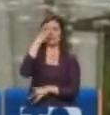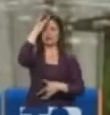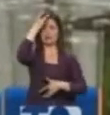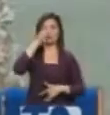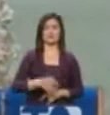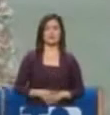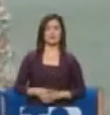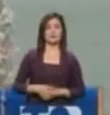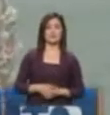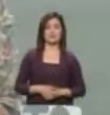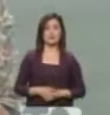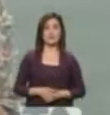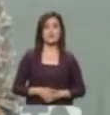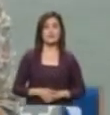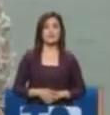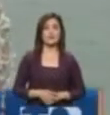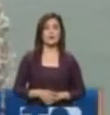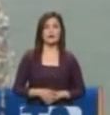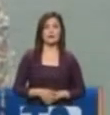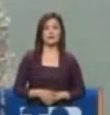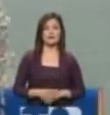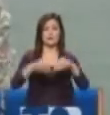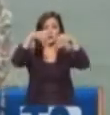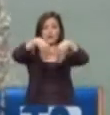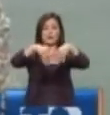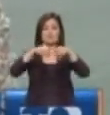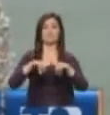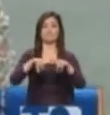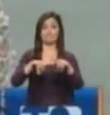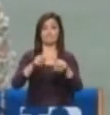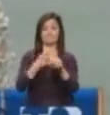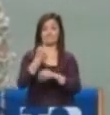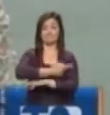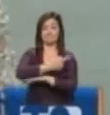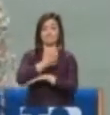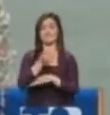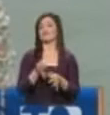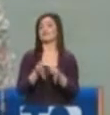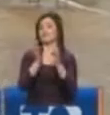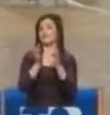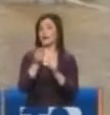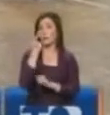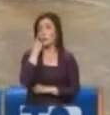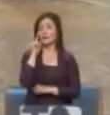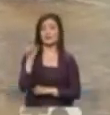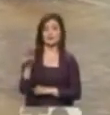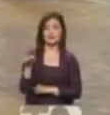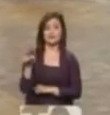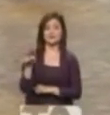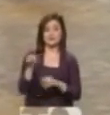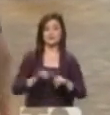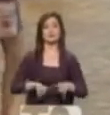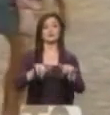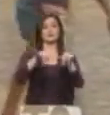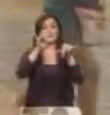enfermedades. Cabe mencionar que se han anunciado lluvias continuas para los primeros días de febrero y como ustedes pueden observar, acá